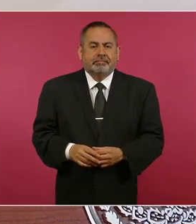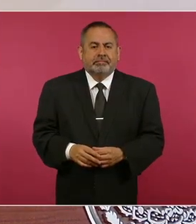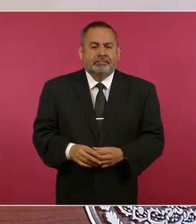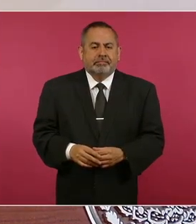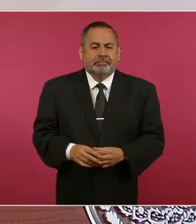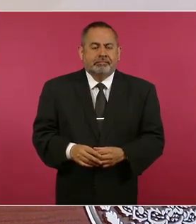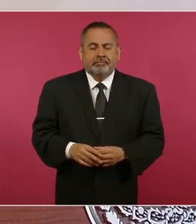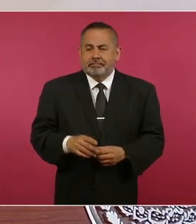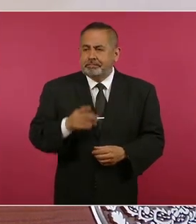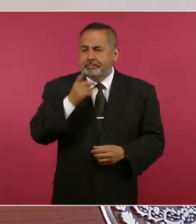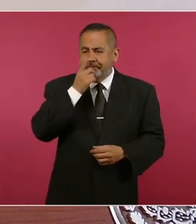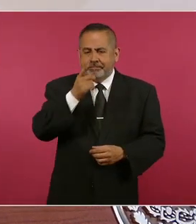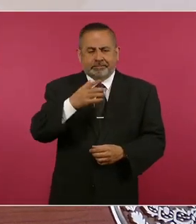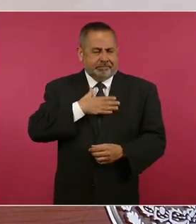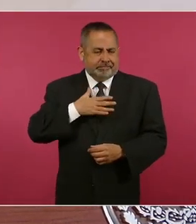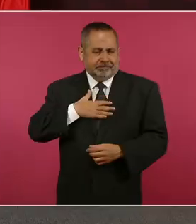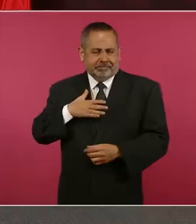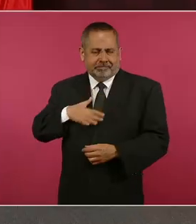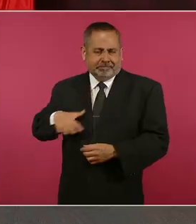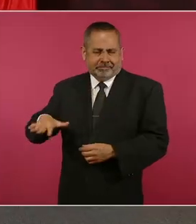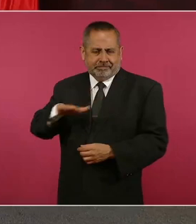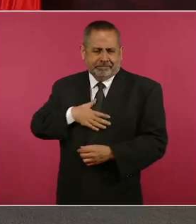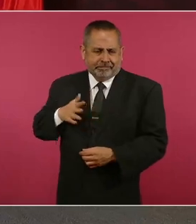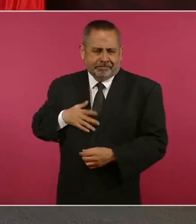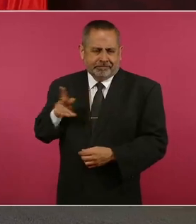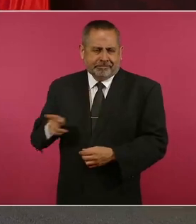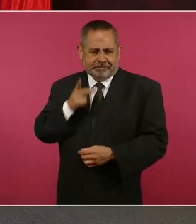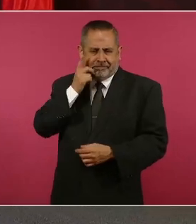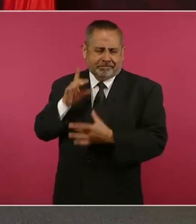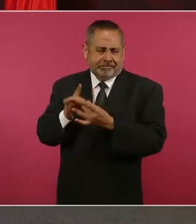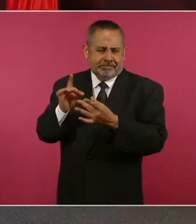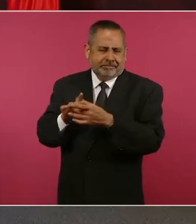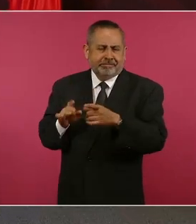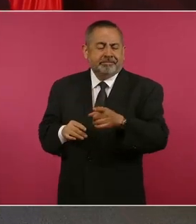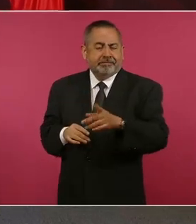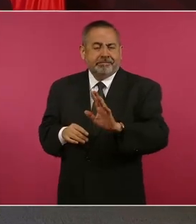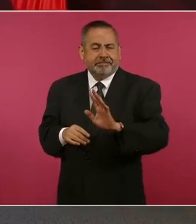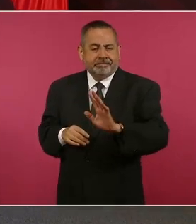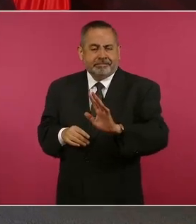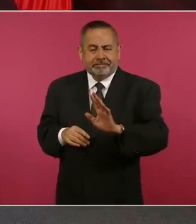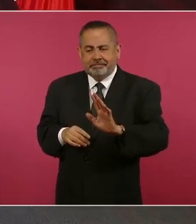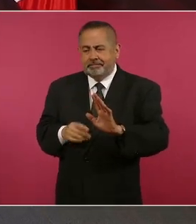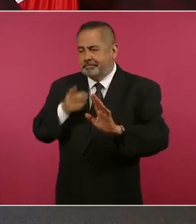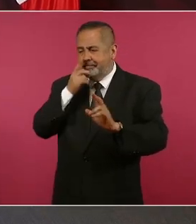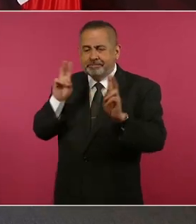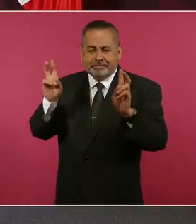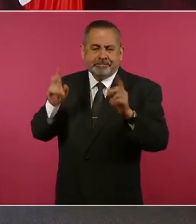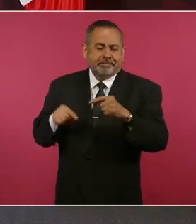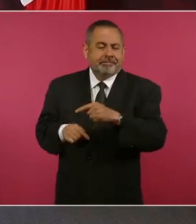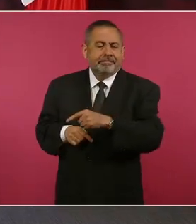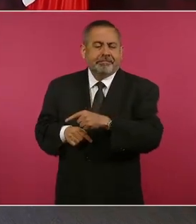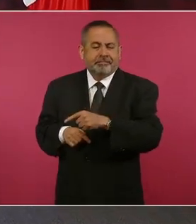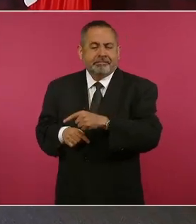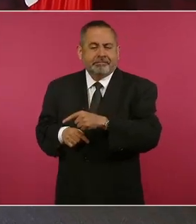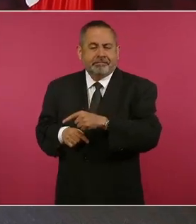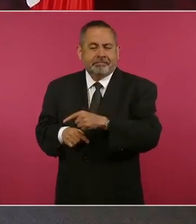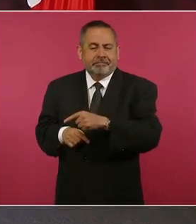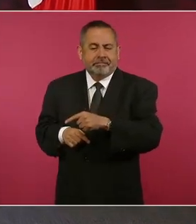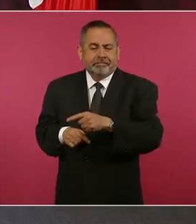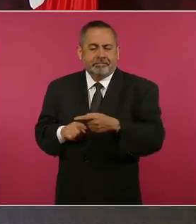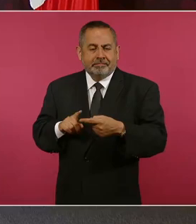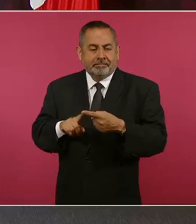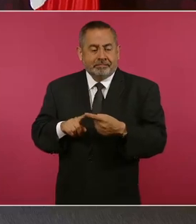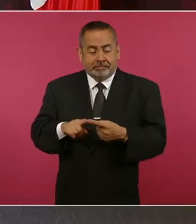Hay un dicho en mi tierra, en mi agua, según el cual para mentir y